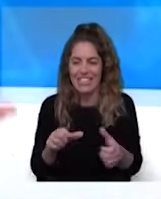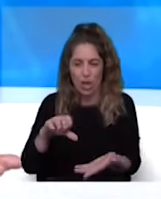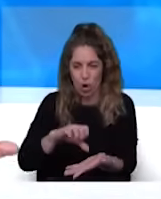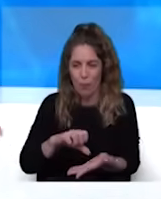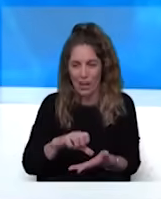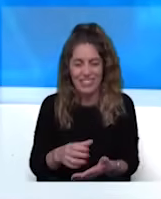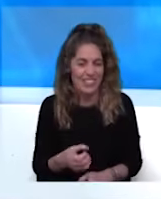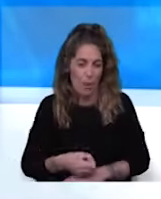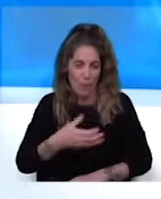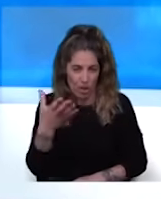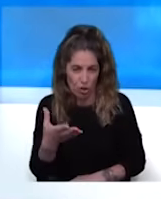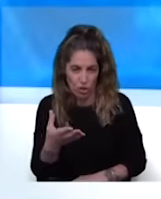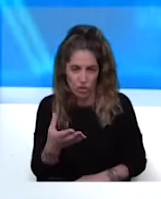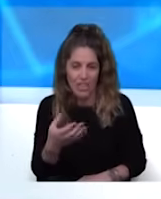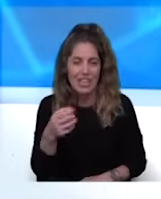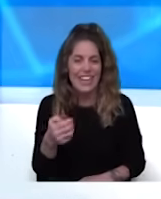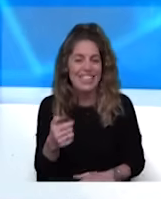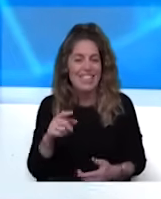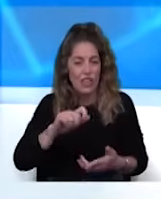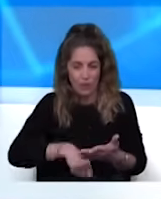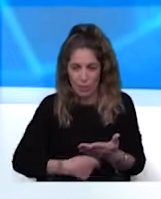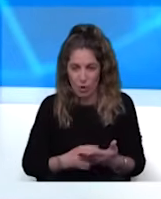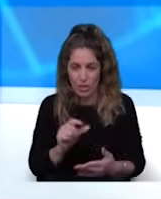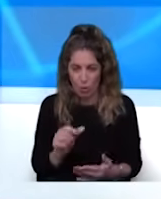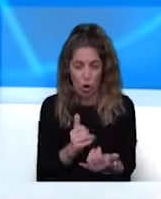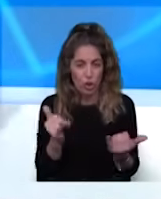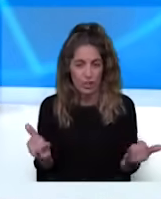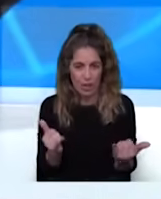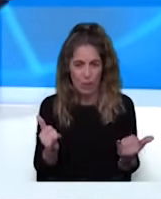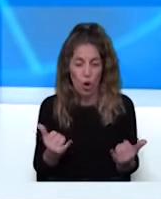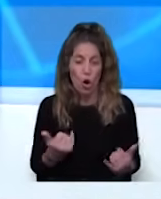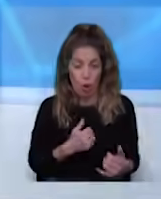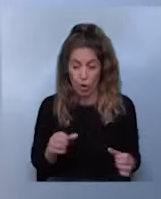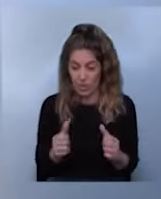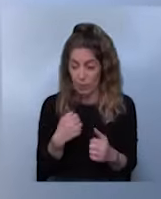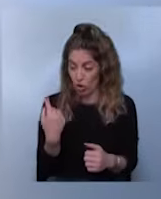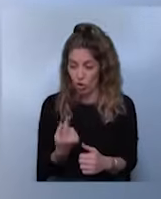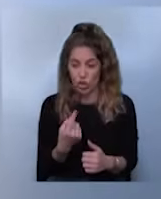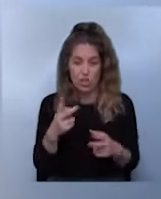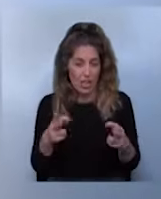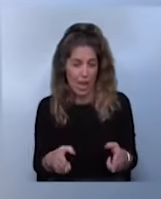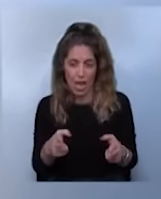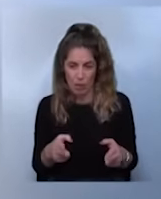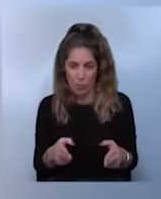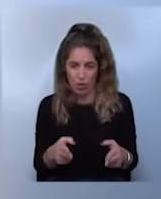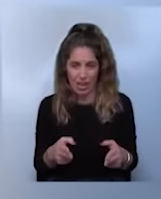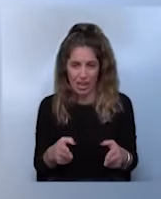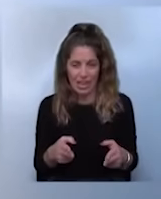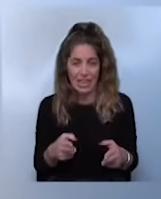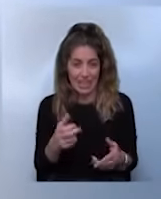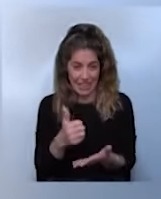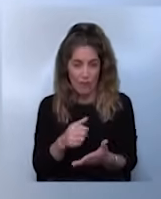países expertos se acaba de firmar hace muy poco tiempo como lo hicimos nosotros en la época digamos en que estábamos en la